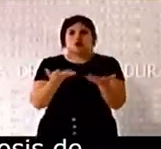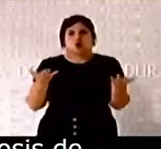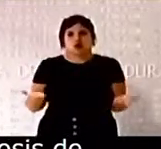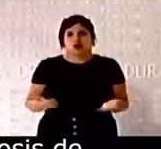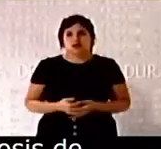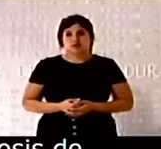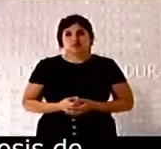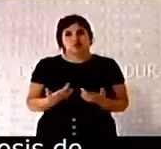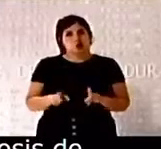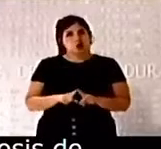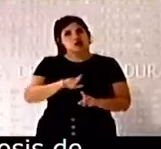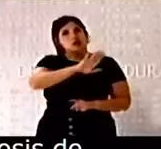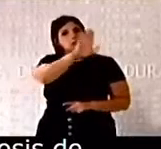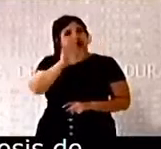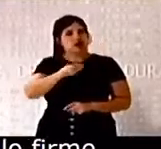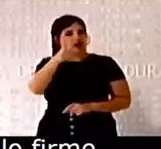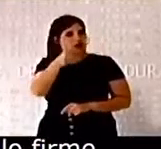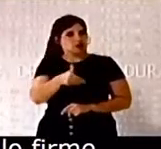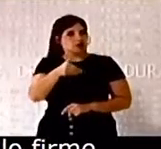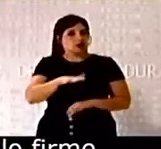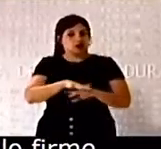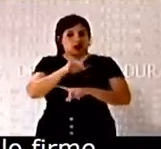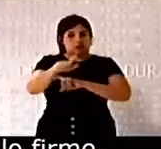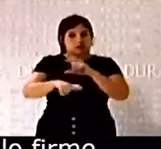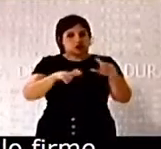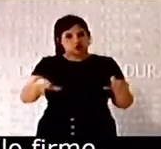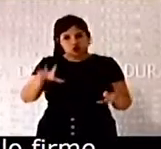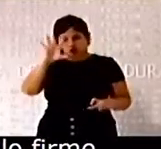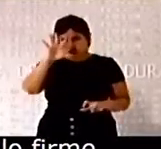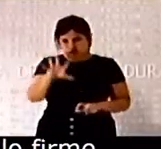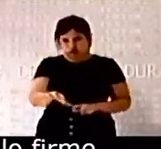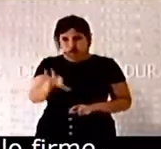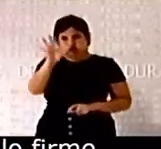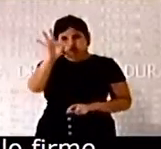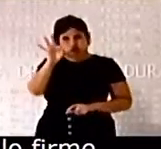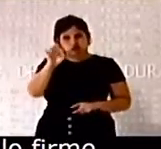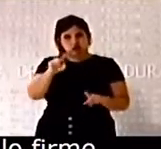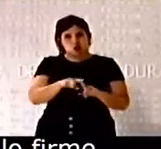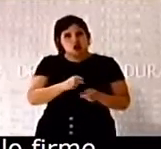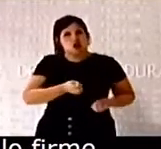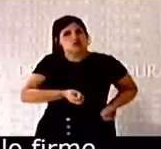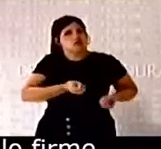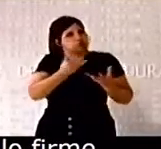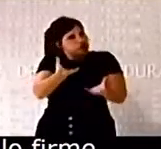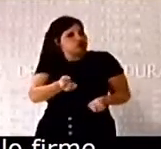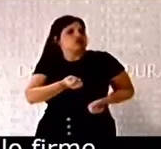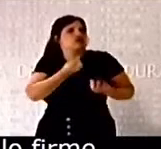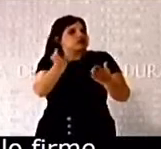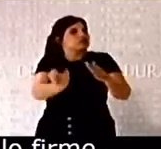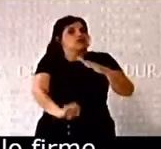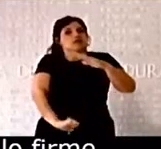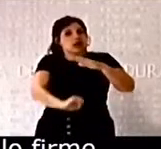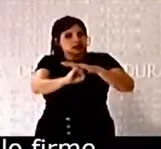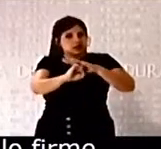porque me parece importante para que la gente pueda tomar la decisión de forma más informada, valga la redundancia,